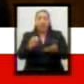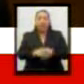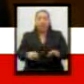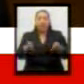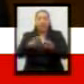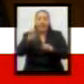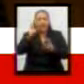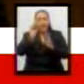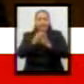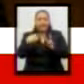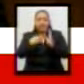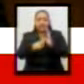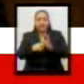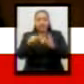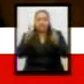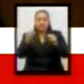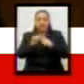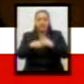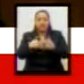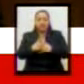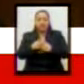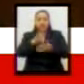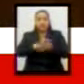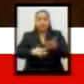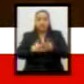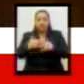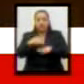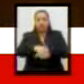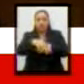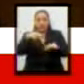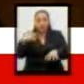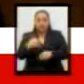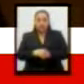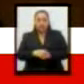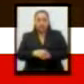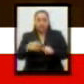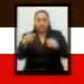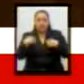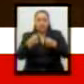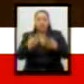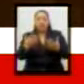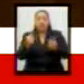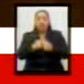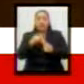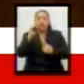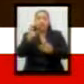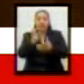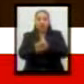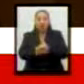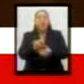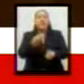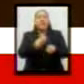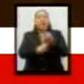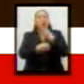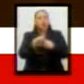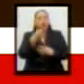se ha demostrado que es el tema de los horarios y las asambleas. Tenemos infinidad de casos de compañeras que nos cuentan que están ahí en la